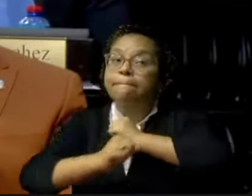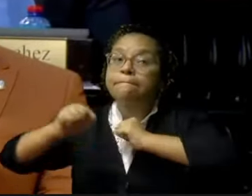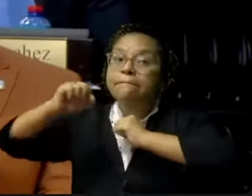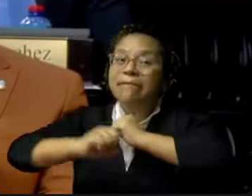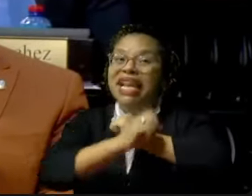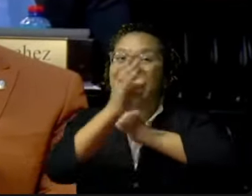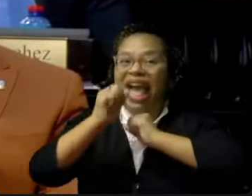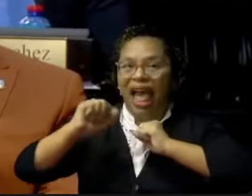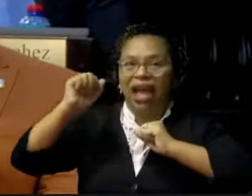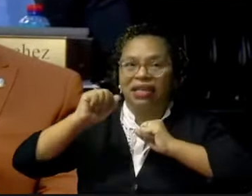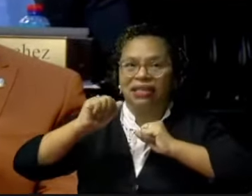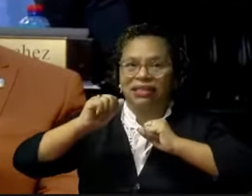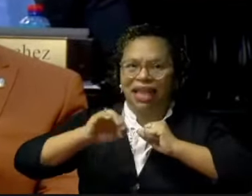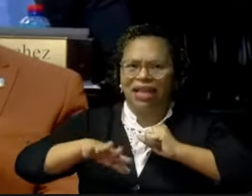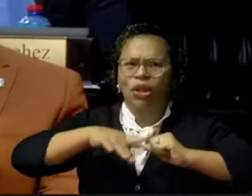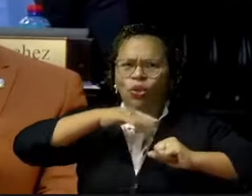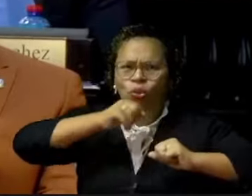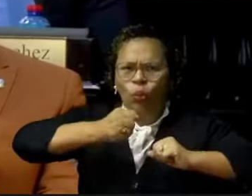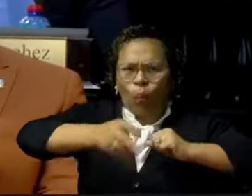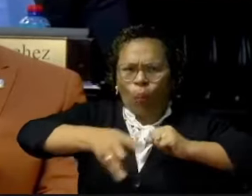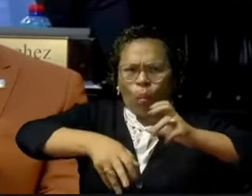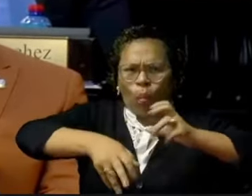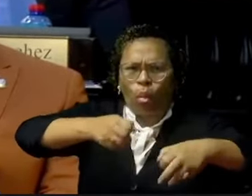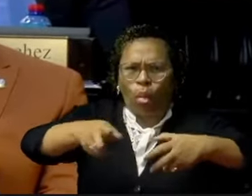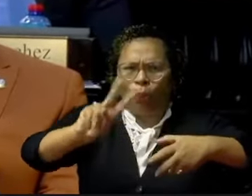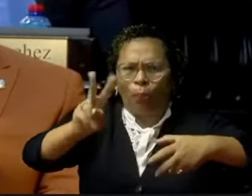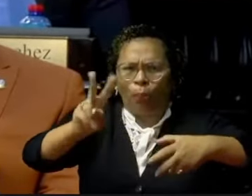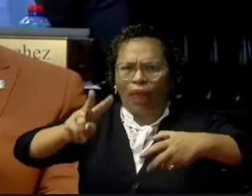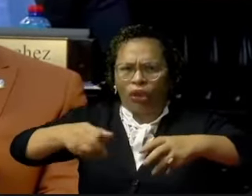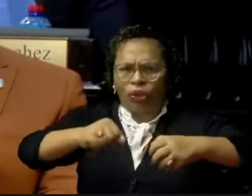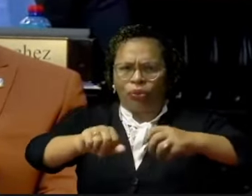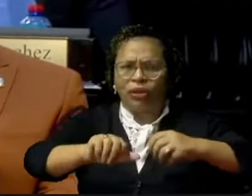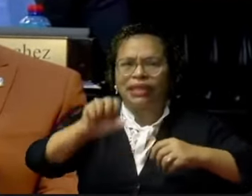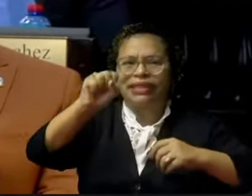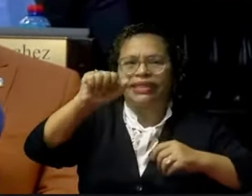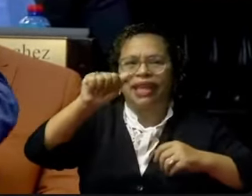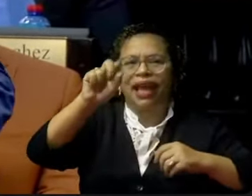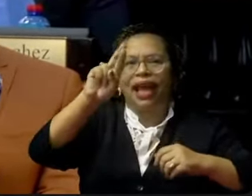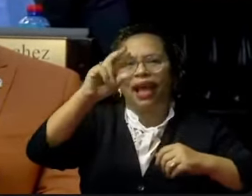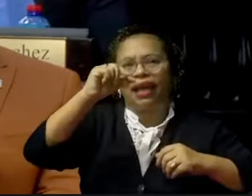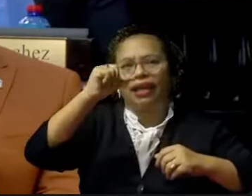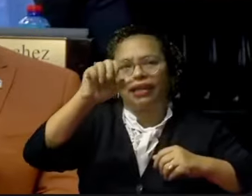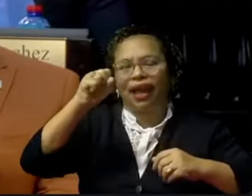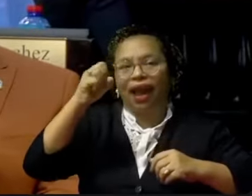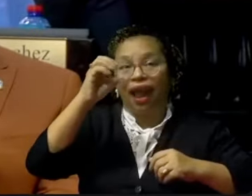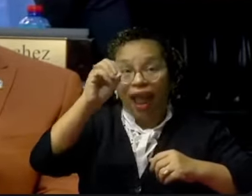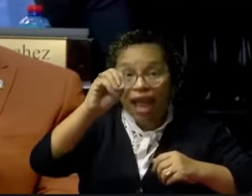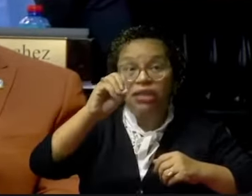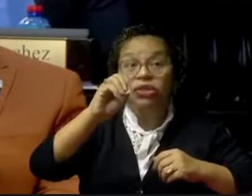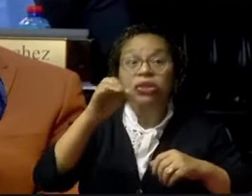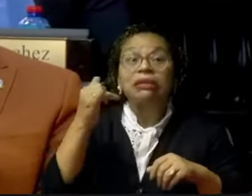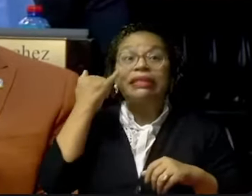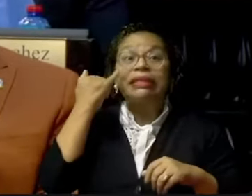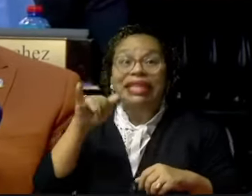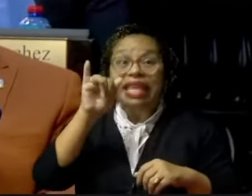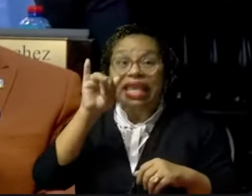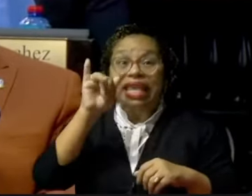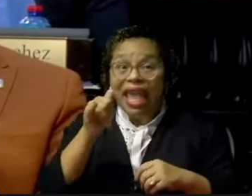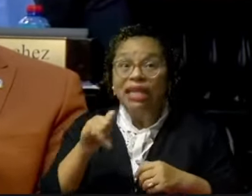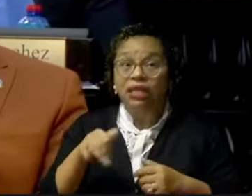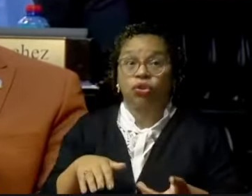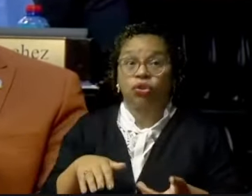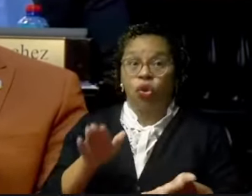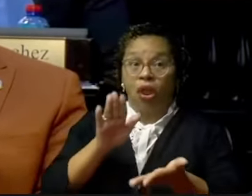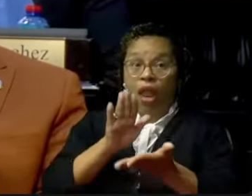país va a tener que enfrentar ese sargazo para que no afecte y se lleve nuestra industria principal, que es el turismo. ¿Qué ocurre cuando